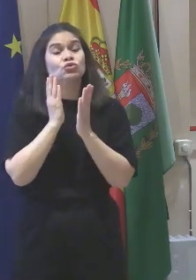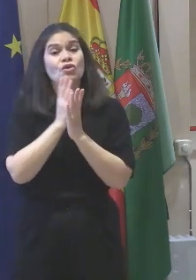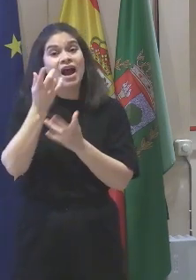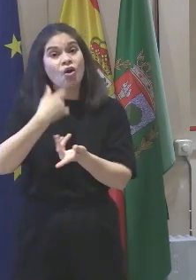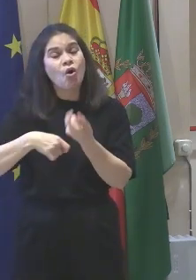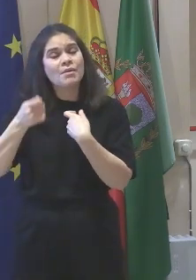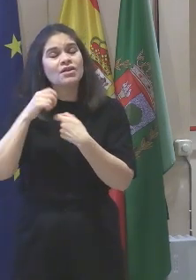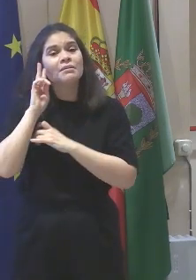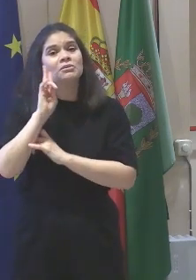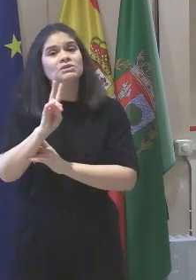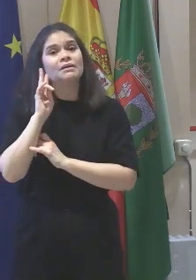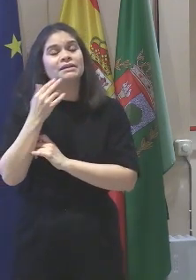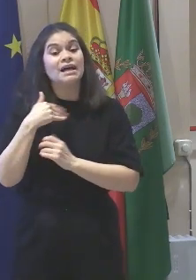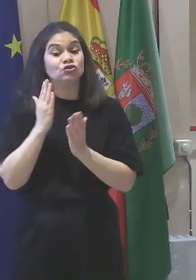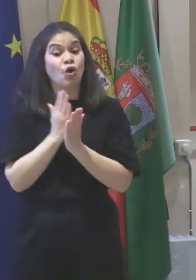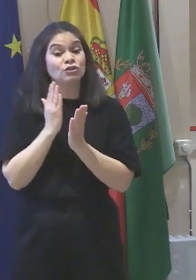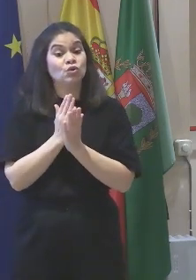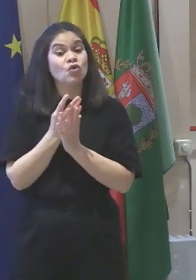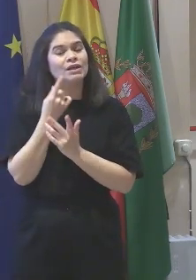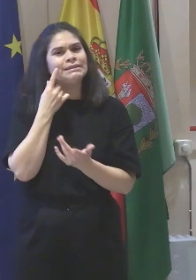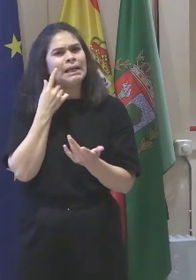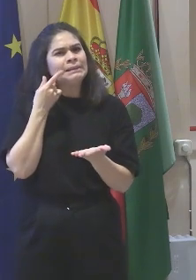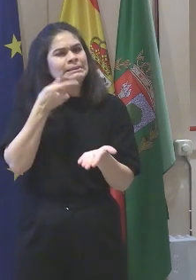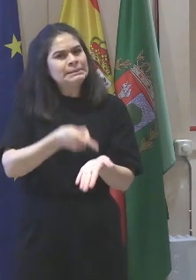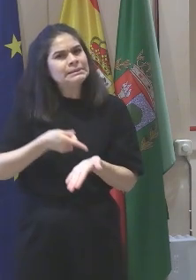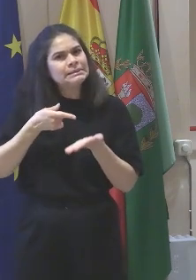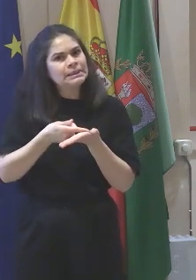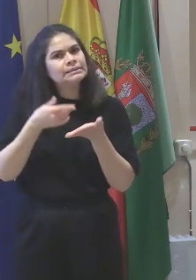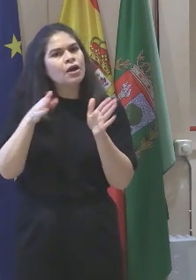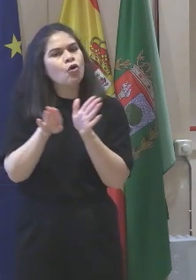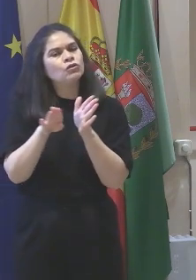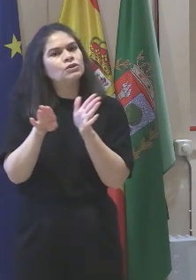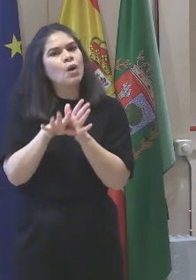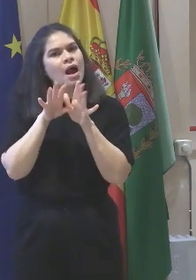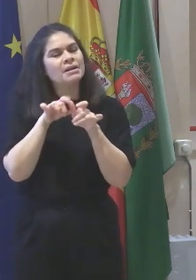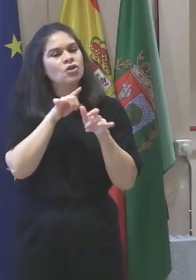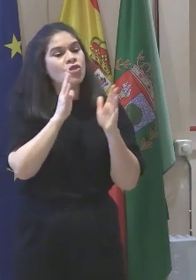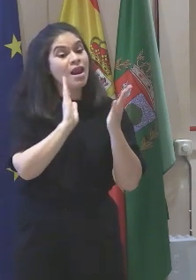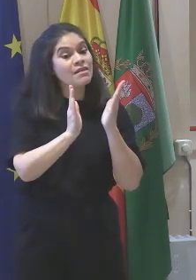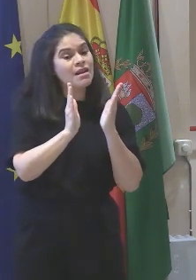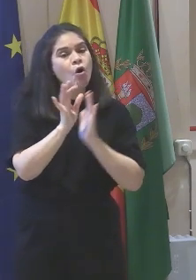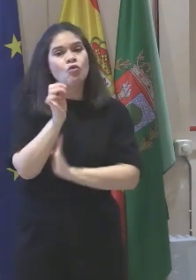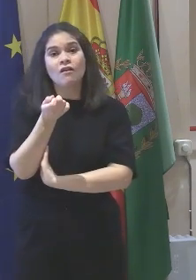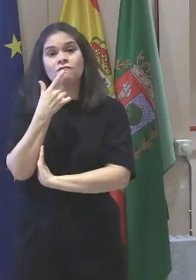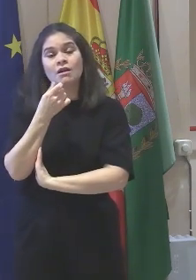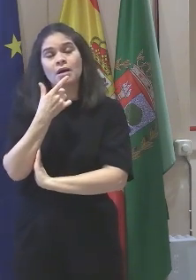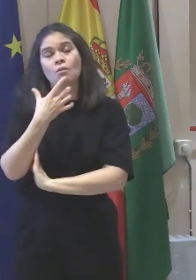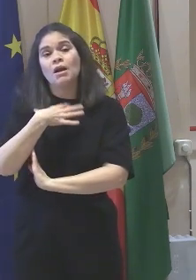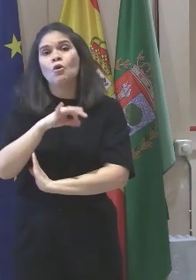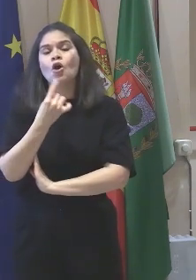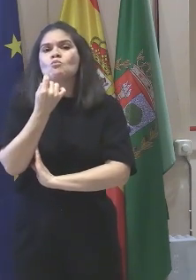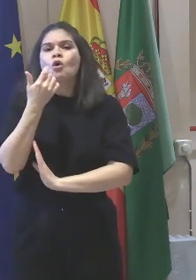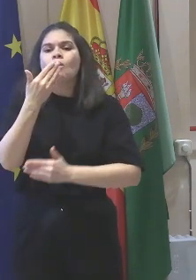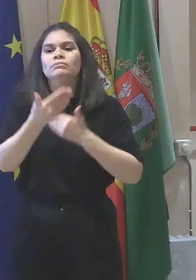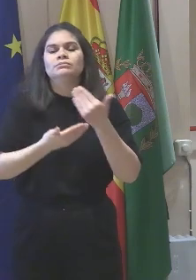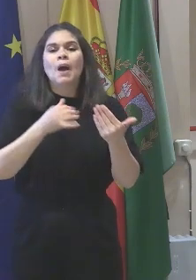ver, ya pues son estudios donde se persiste seguir aprendiendo de esta terapia o de este fármaco para poder un poco individualizar